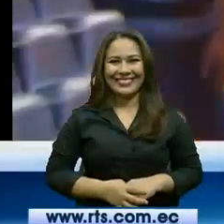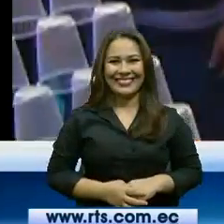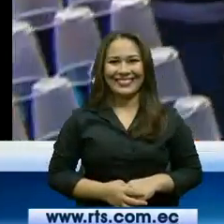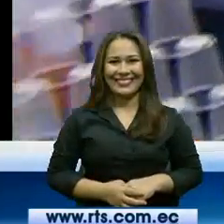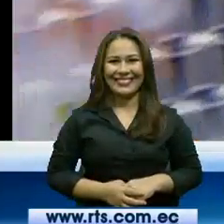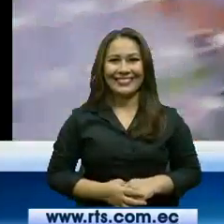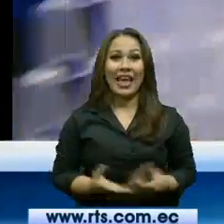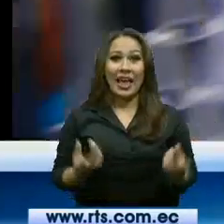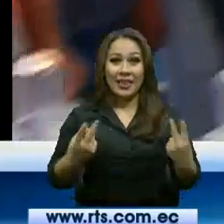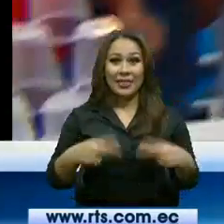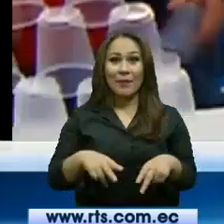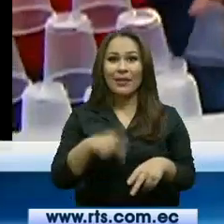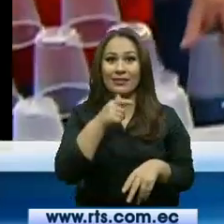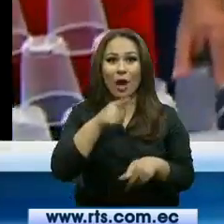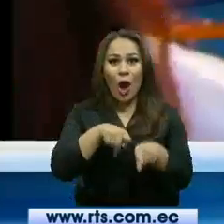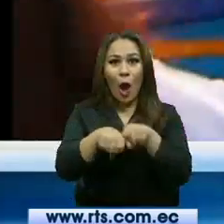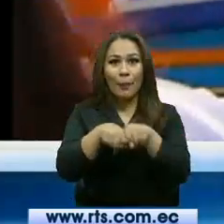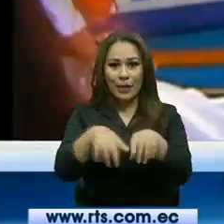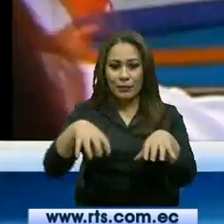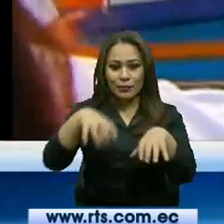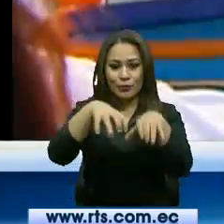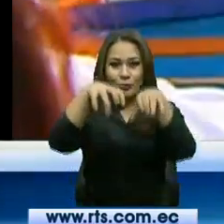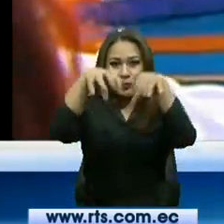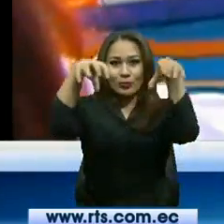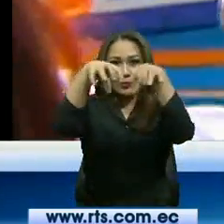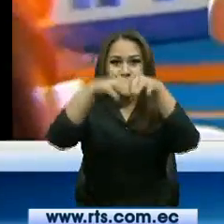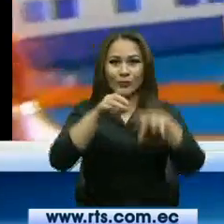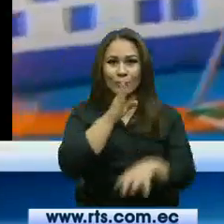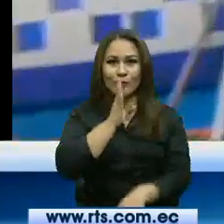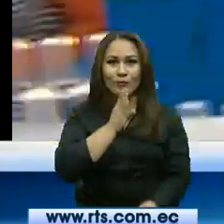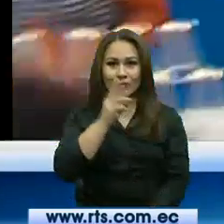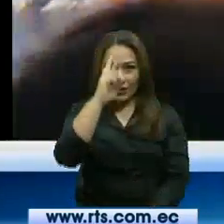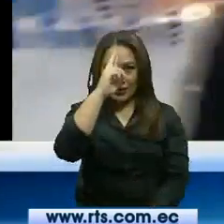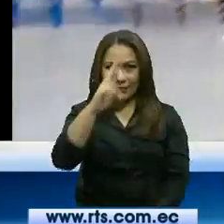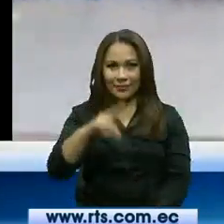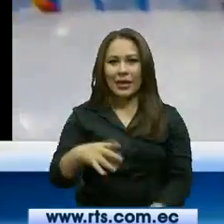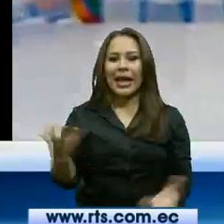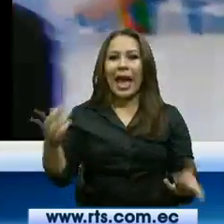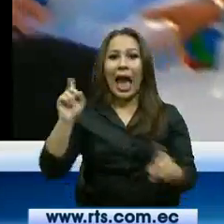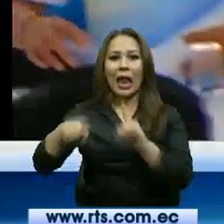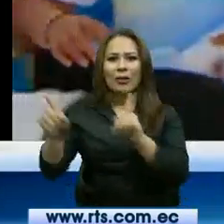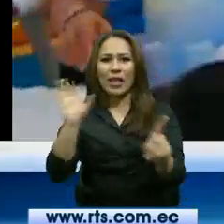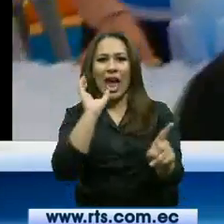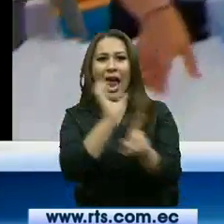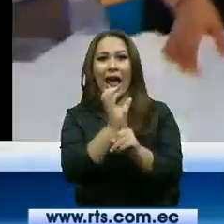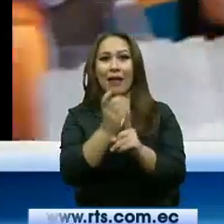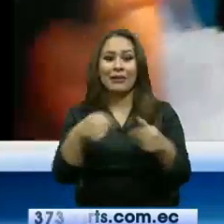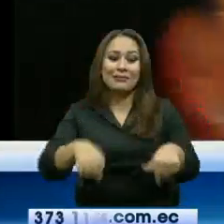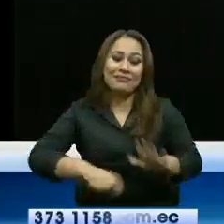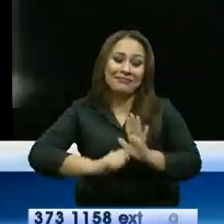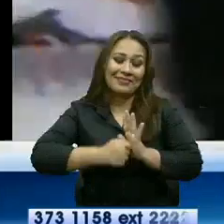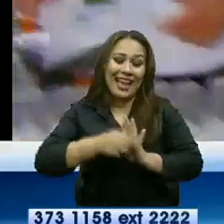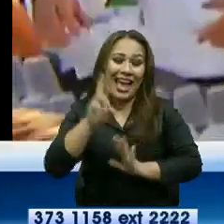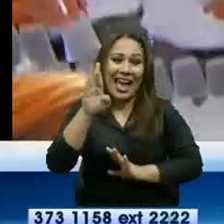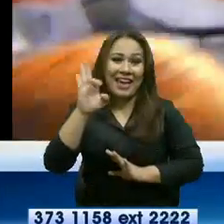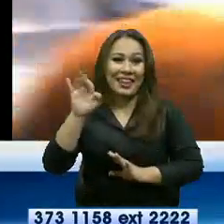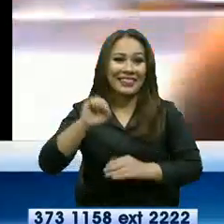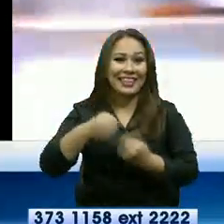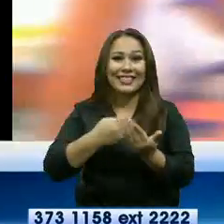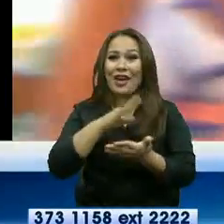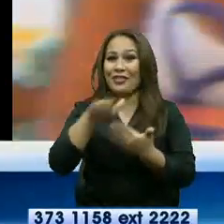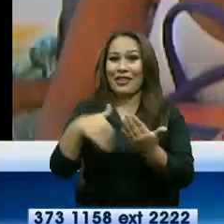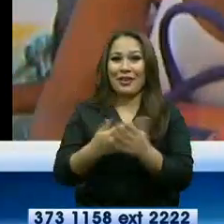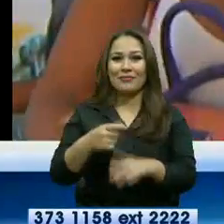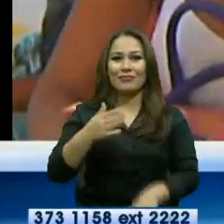No podía faltar la típica competencia en donde se presenta el respectivo reclamo. Pues en un canal como RTS, todos son ganadores.